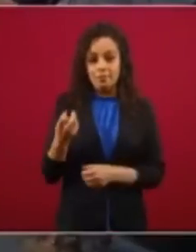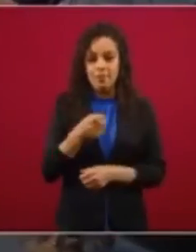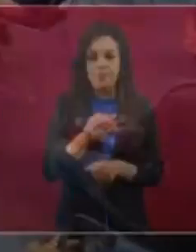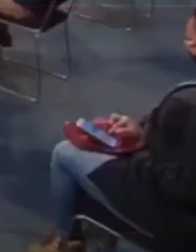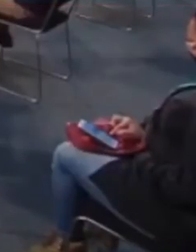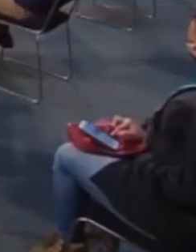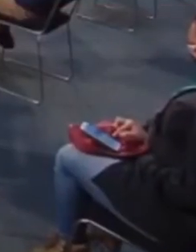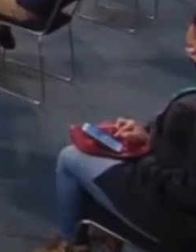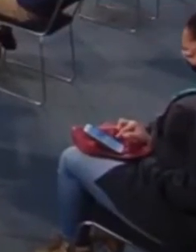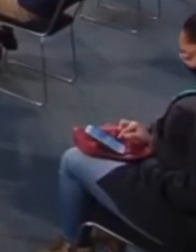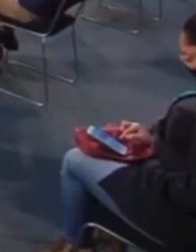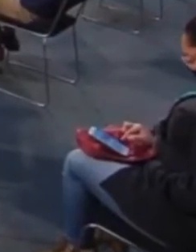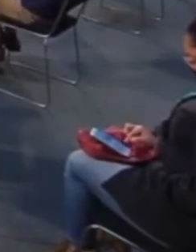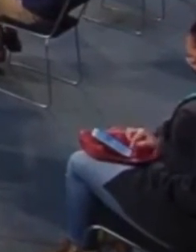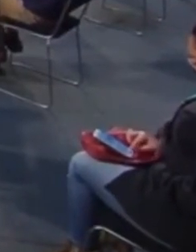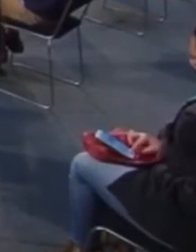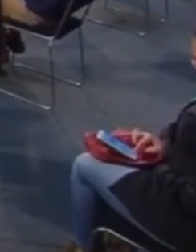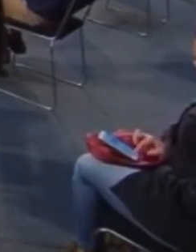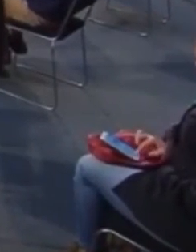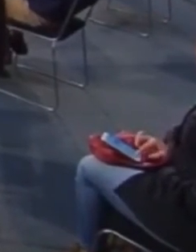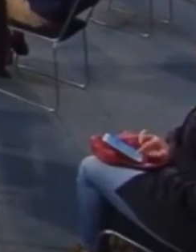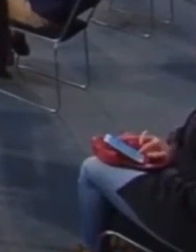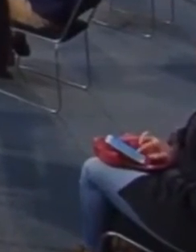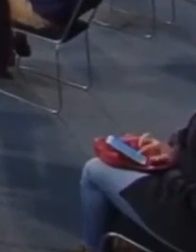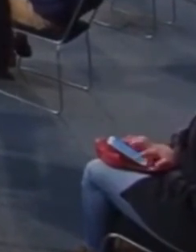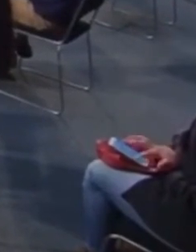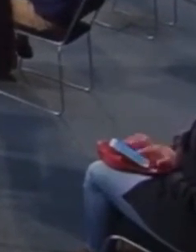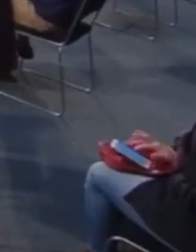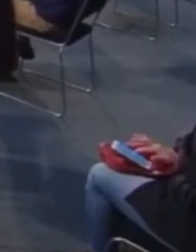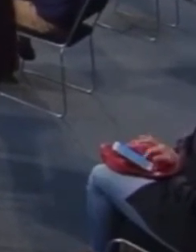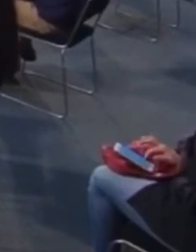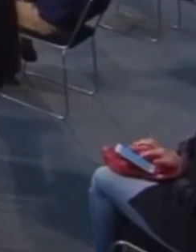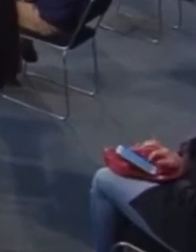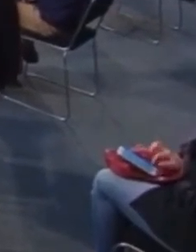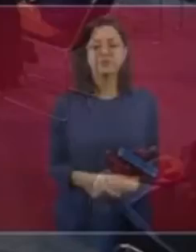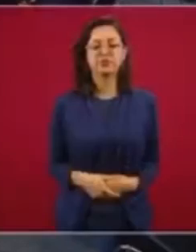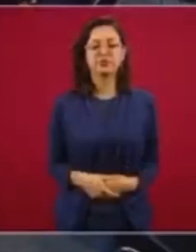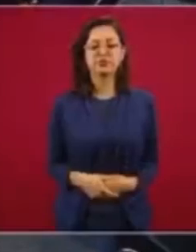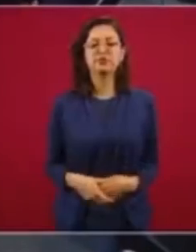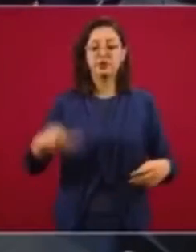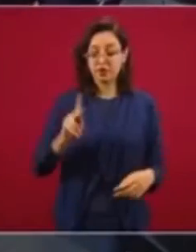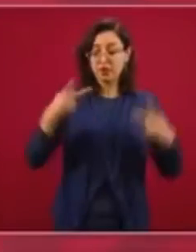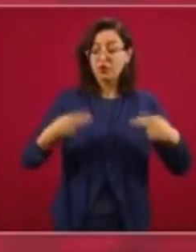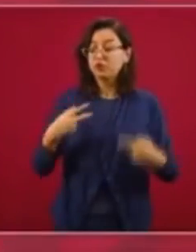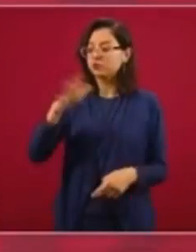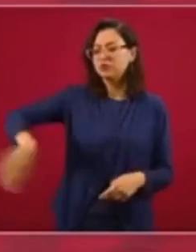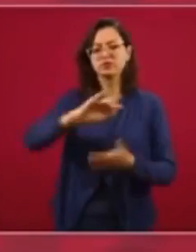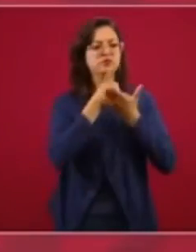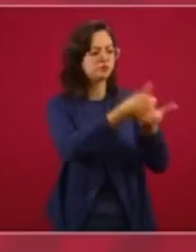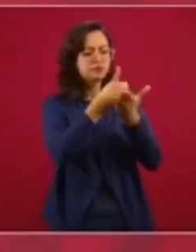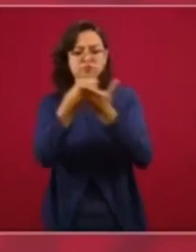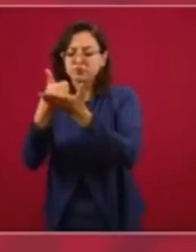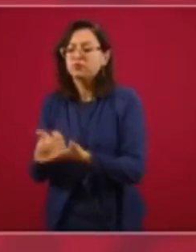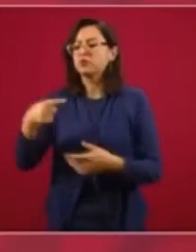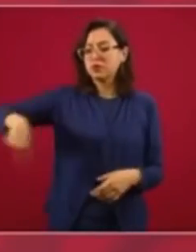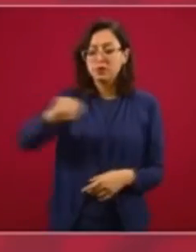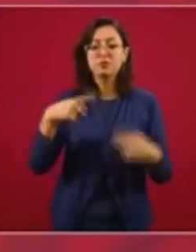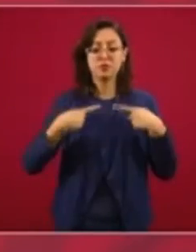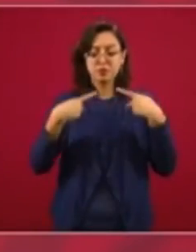hasta eso, la gente está ayudando, el pueblo está respaldando al gobierno, y los mismos opositores